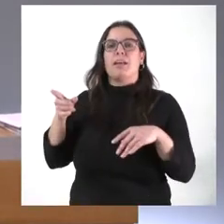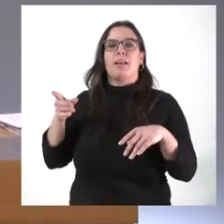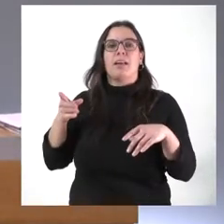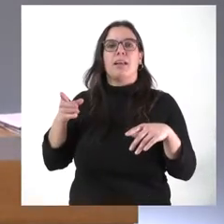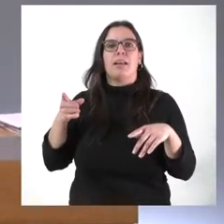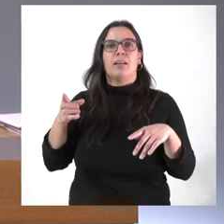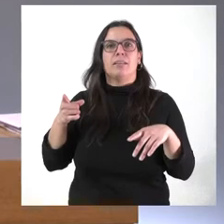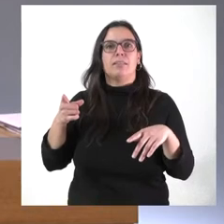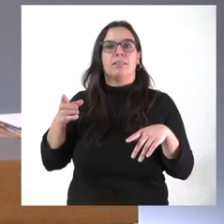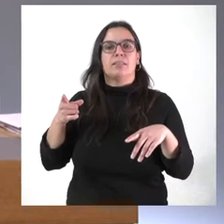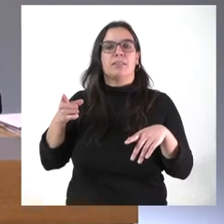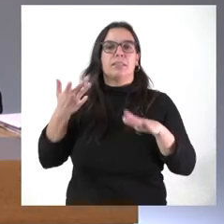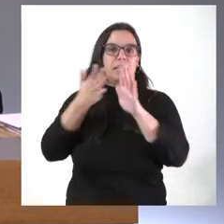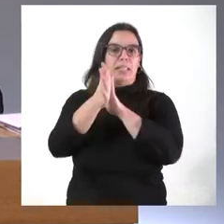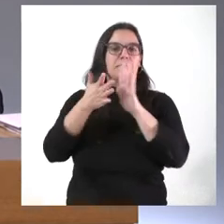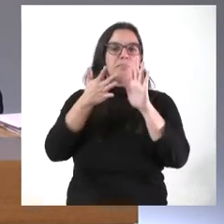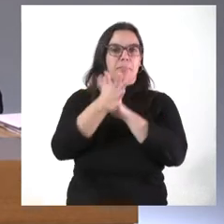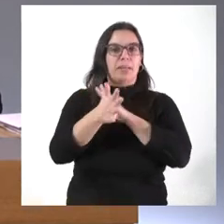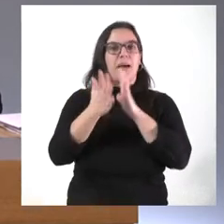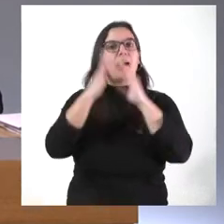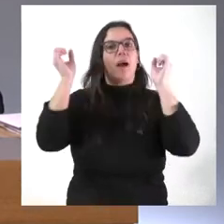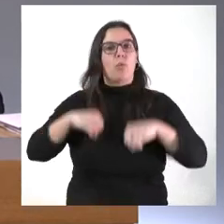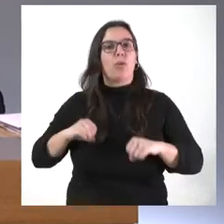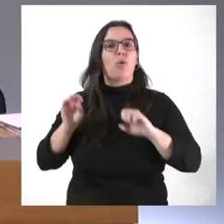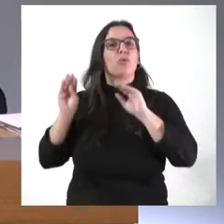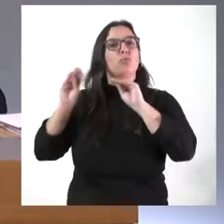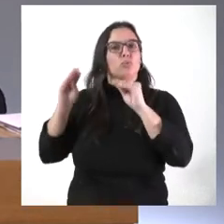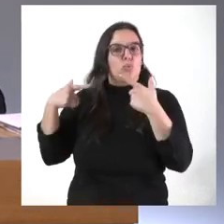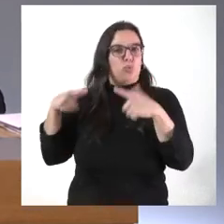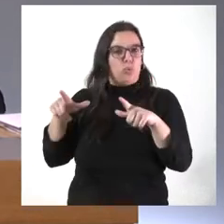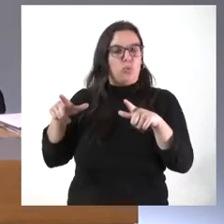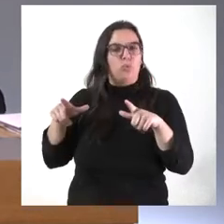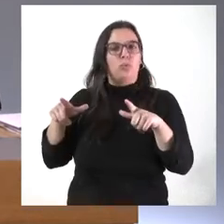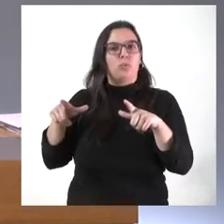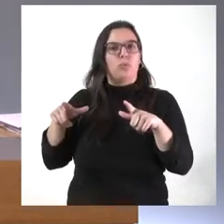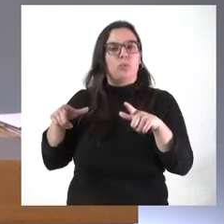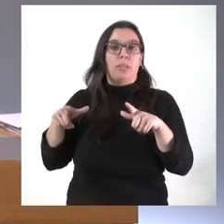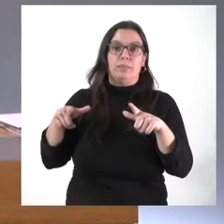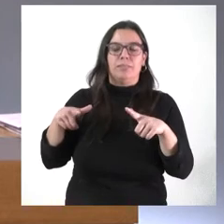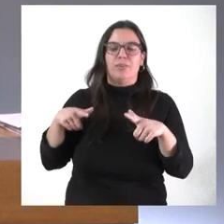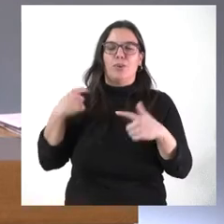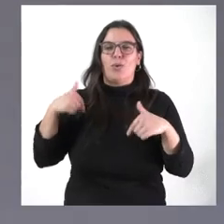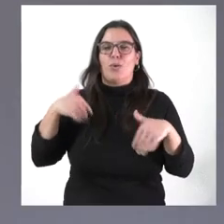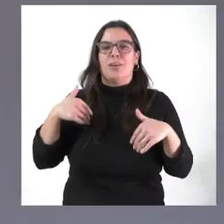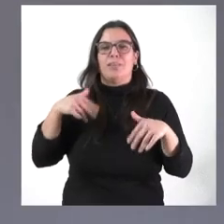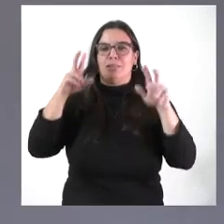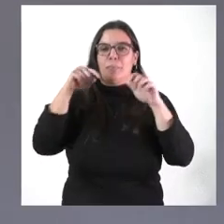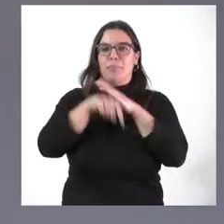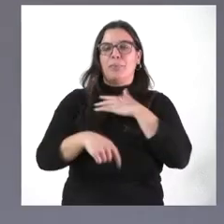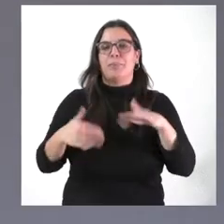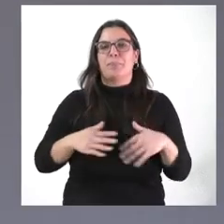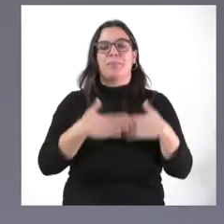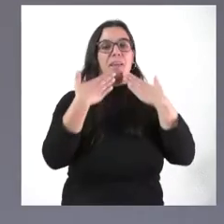para que nos explique todos los acuerdos de la consejería de medio ambiente que han sido muy intensos en la jornada de muchas gracias